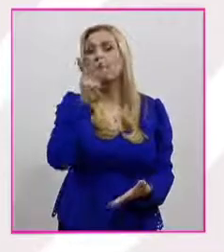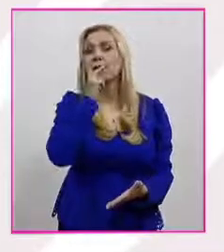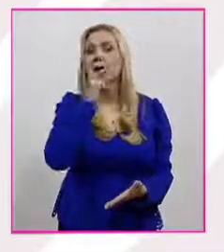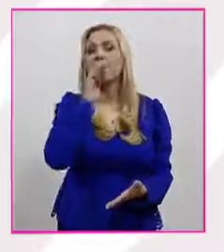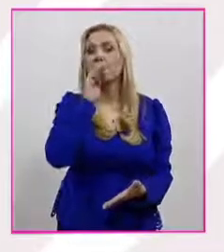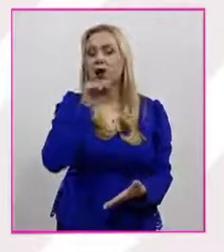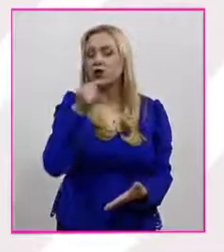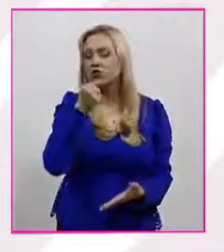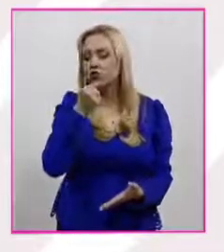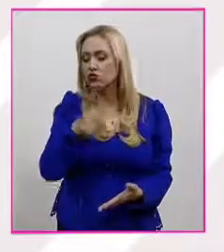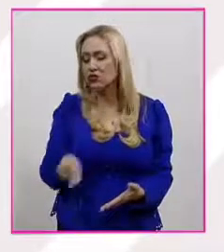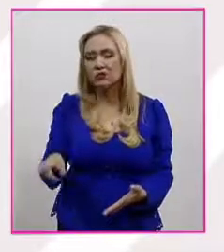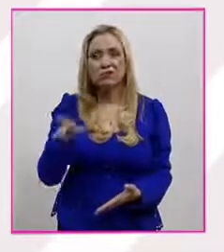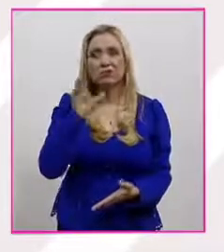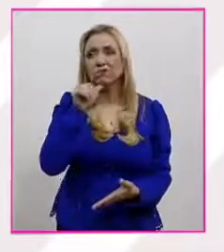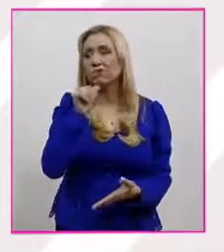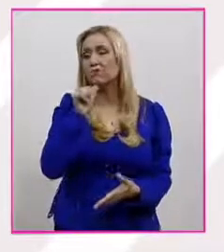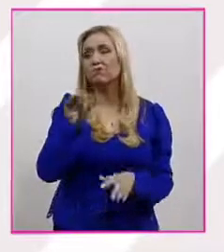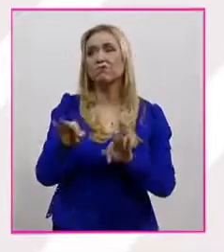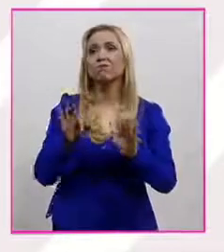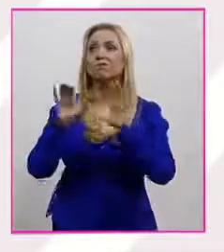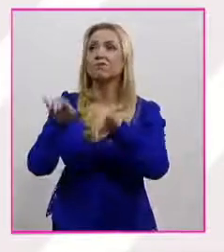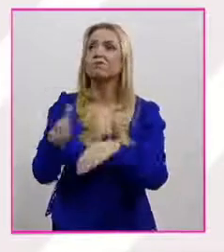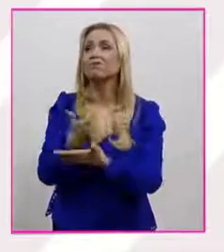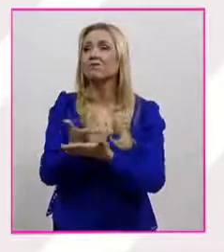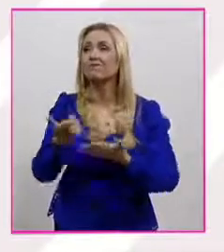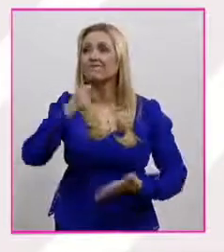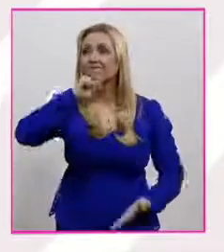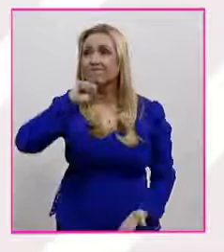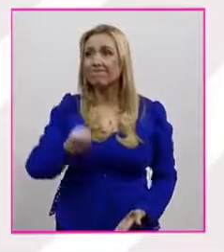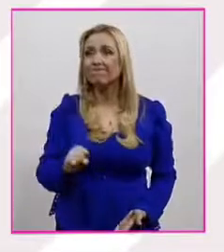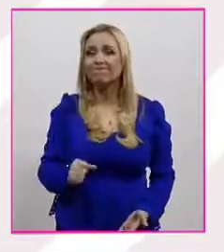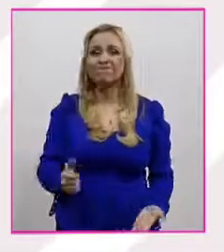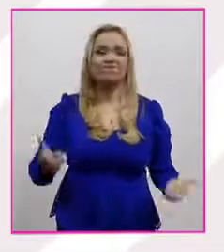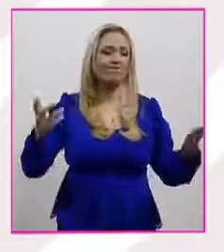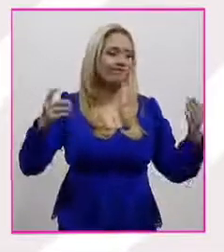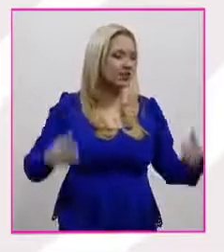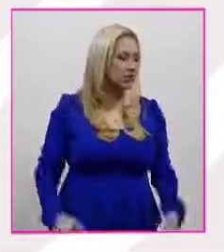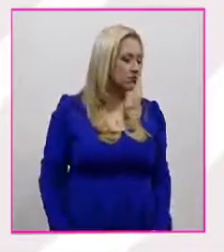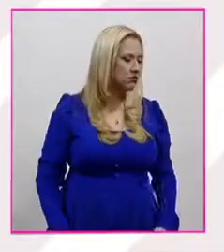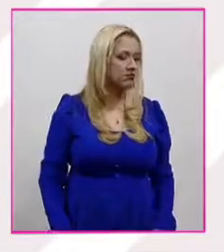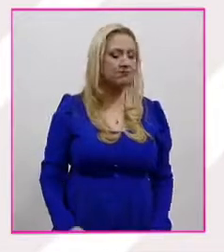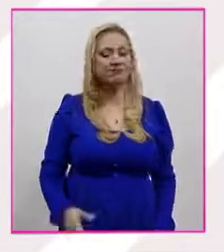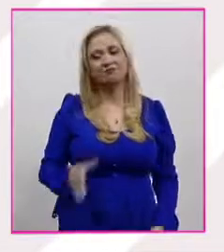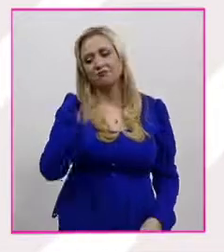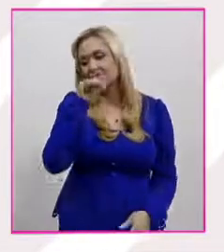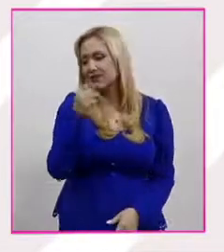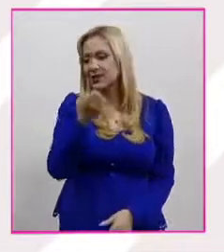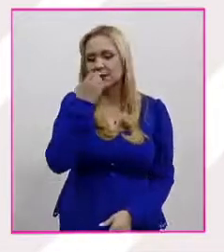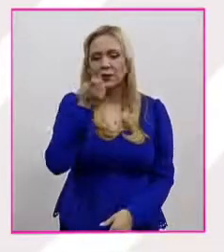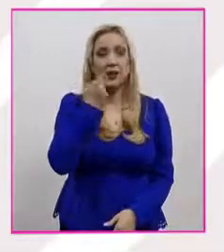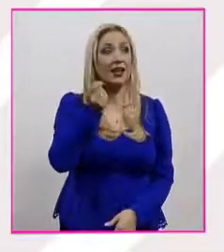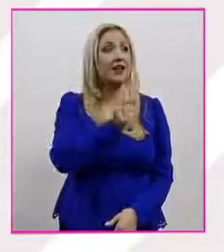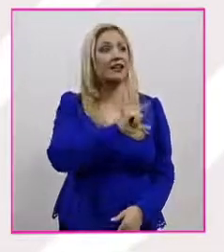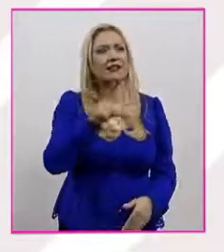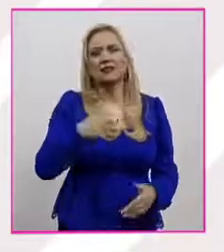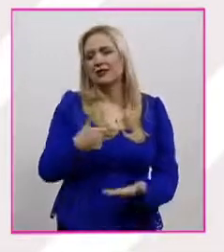niños no puedan acceder a trabajos dignos, pues también continúa reproduciendo